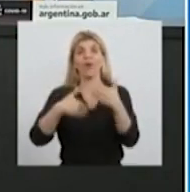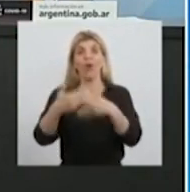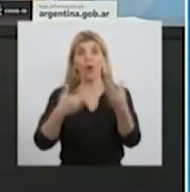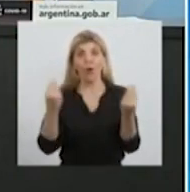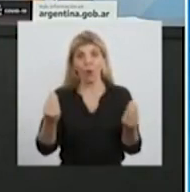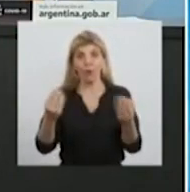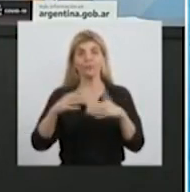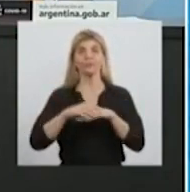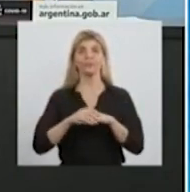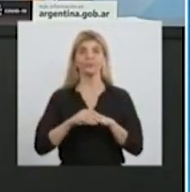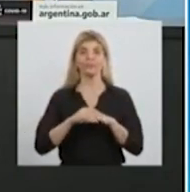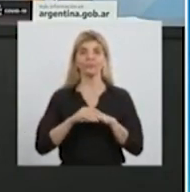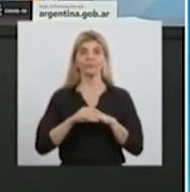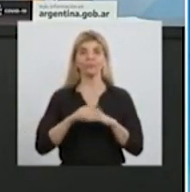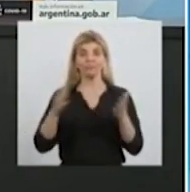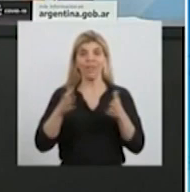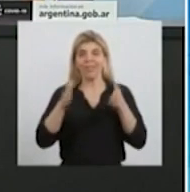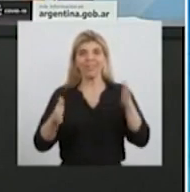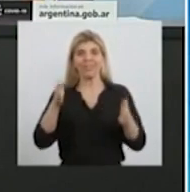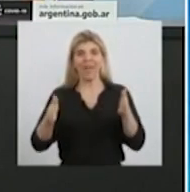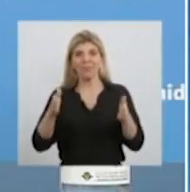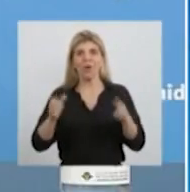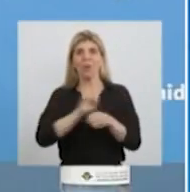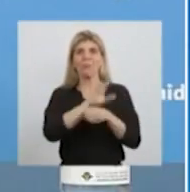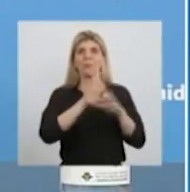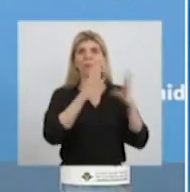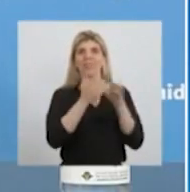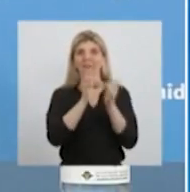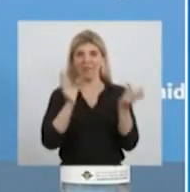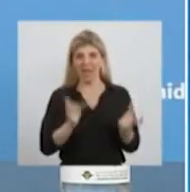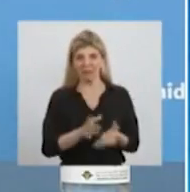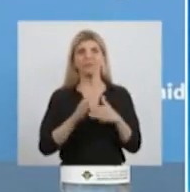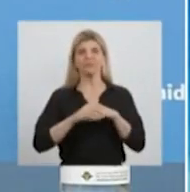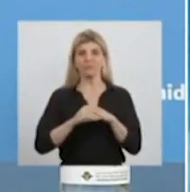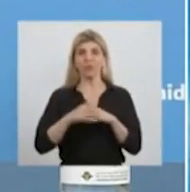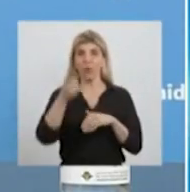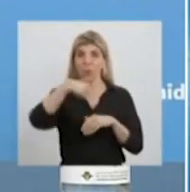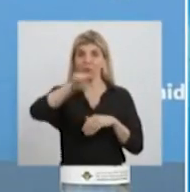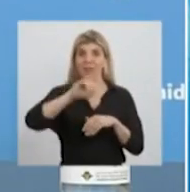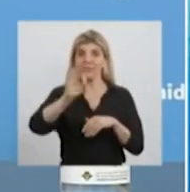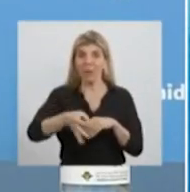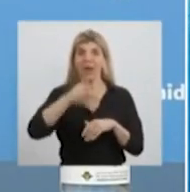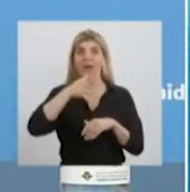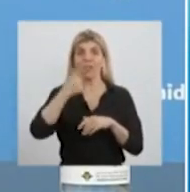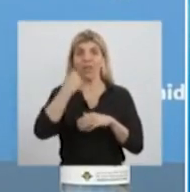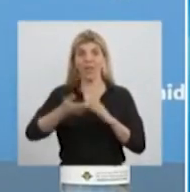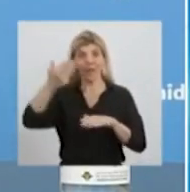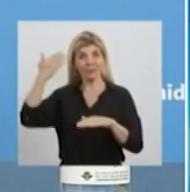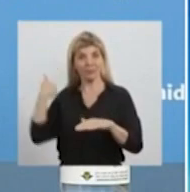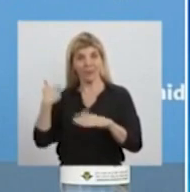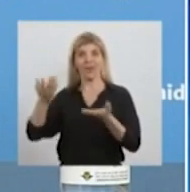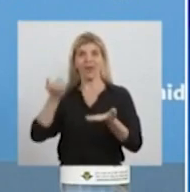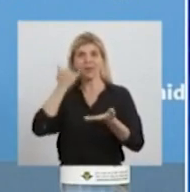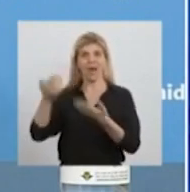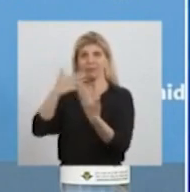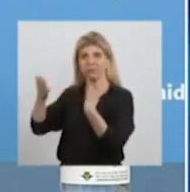había salido muy bien porque la conversación fue fluida, fue amable, dejó un buen